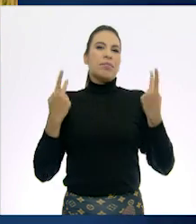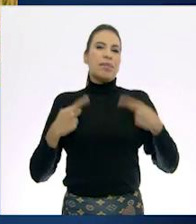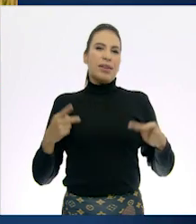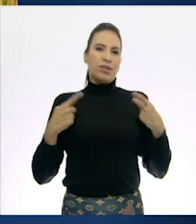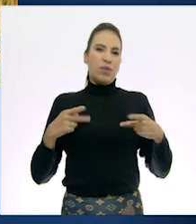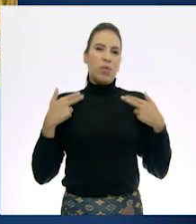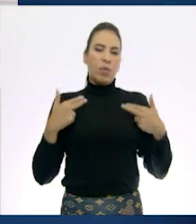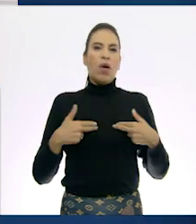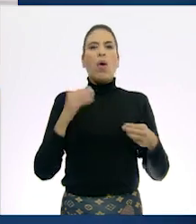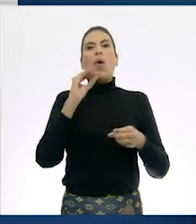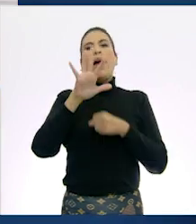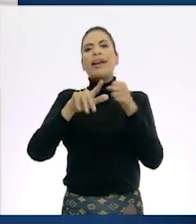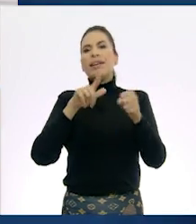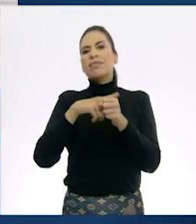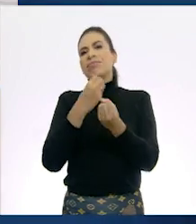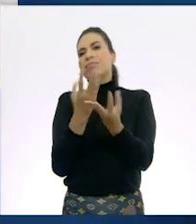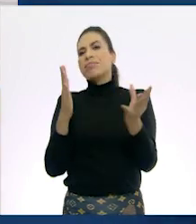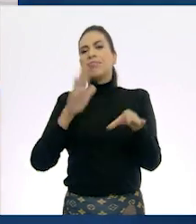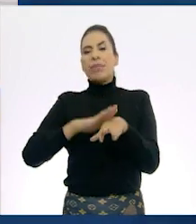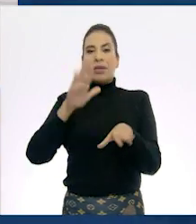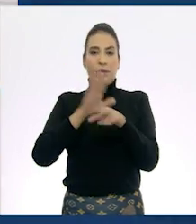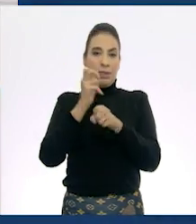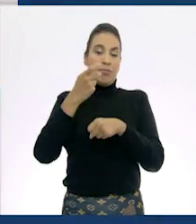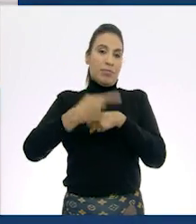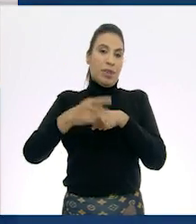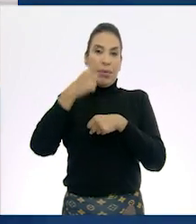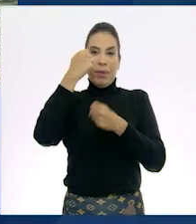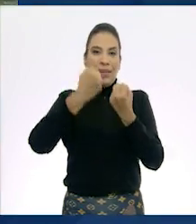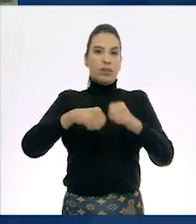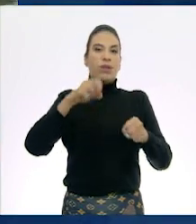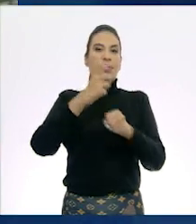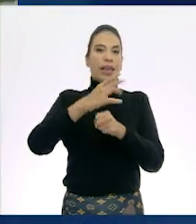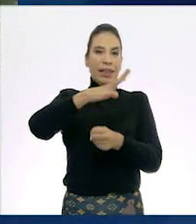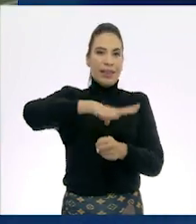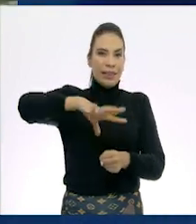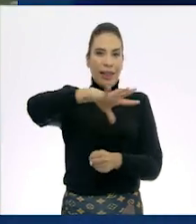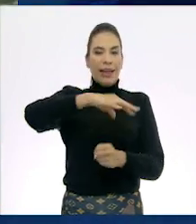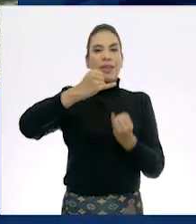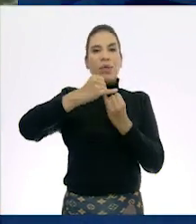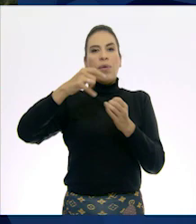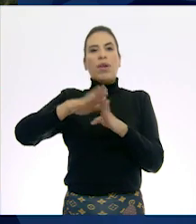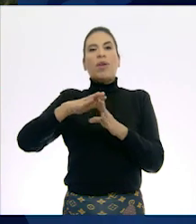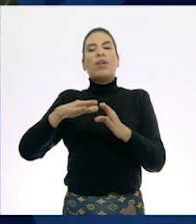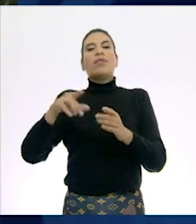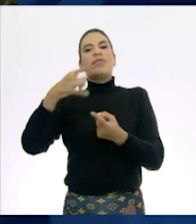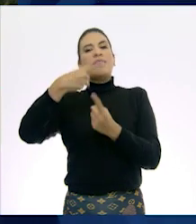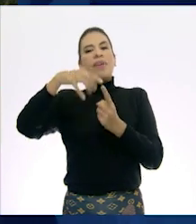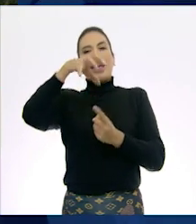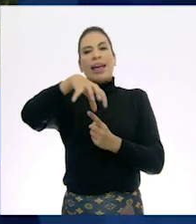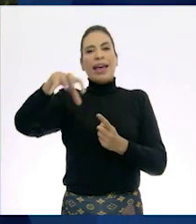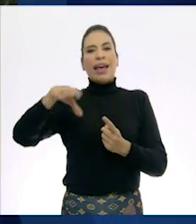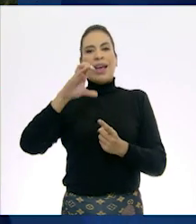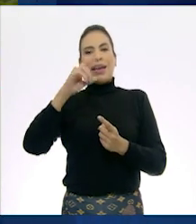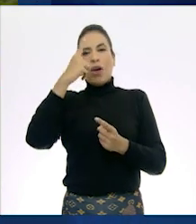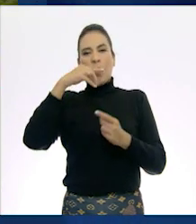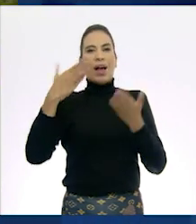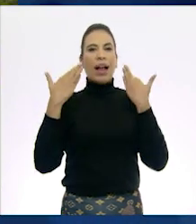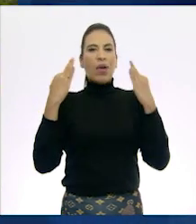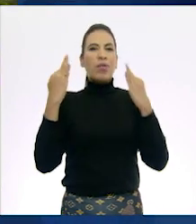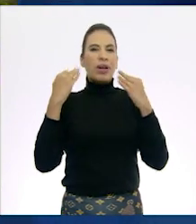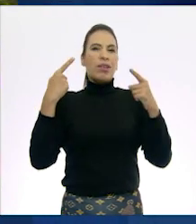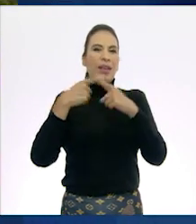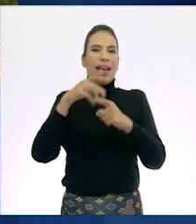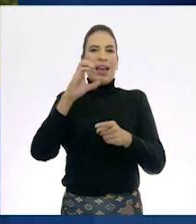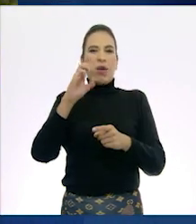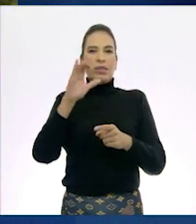demás especies, lo cual perjudica tanto a las sociedades como a los ecosistemas. Entre las afectaciones al